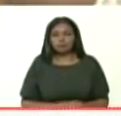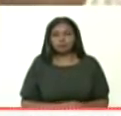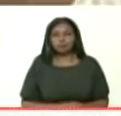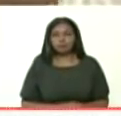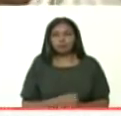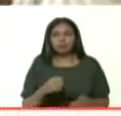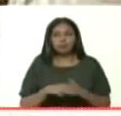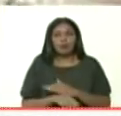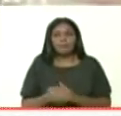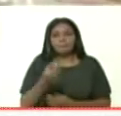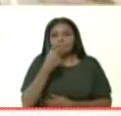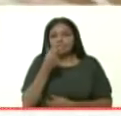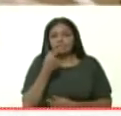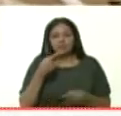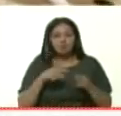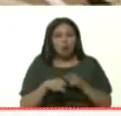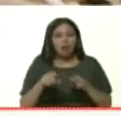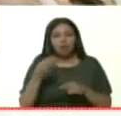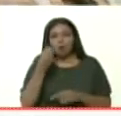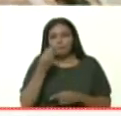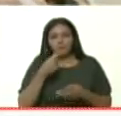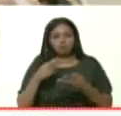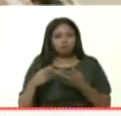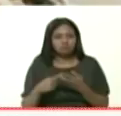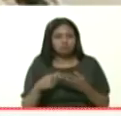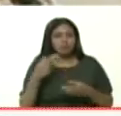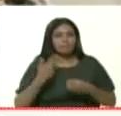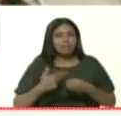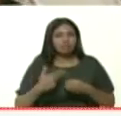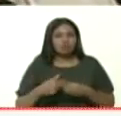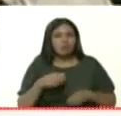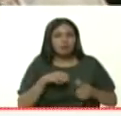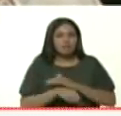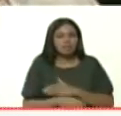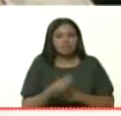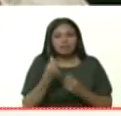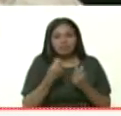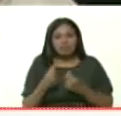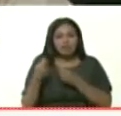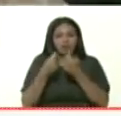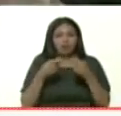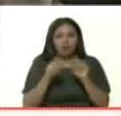pariendo medicinas, pariendo alimentos, pariendo petróleo, pariendo dinero.